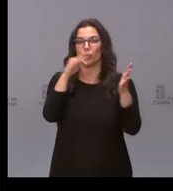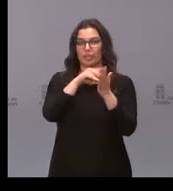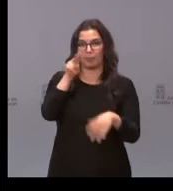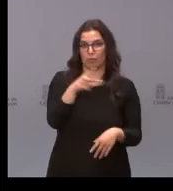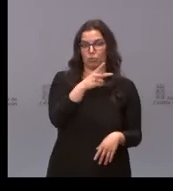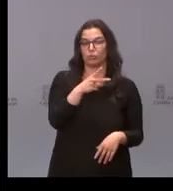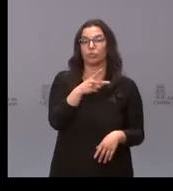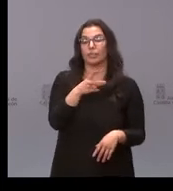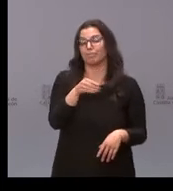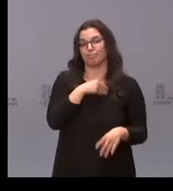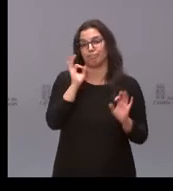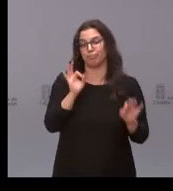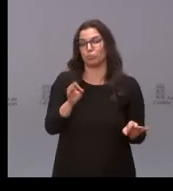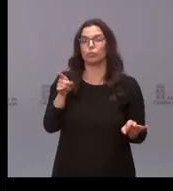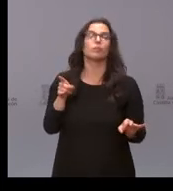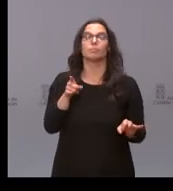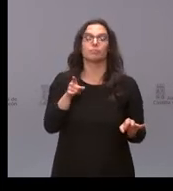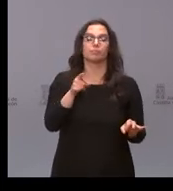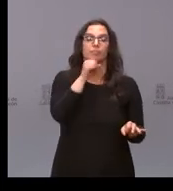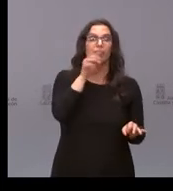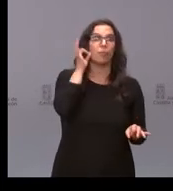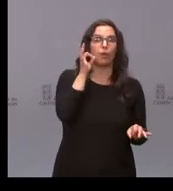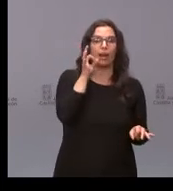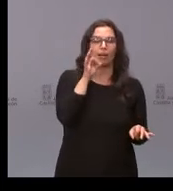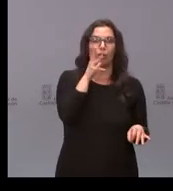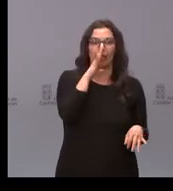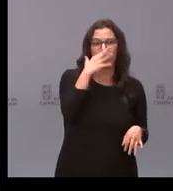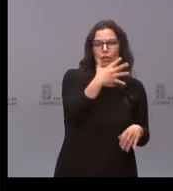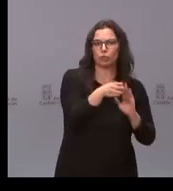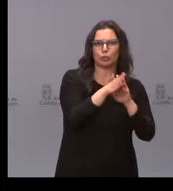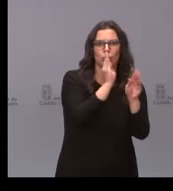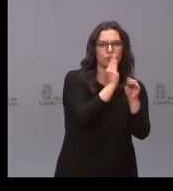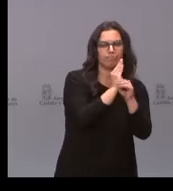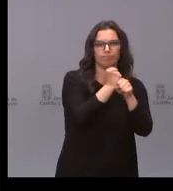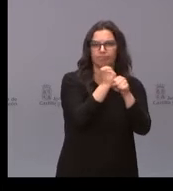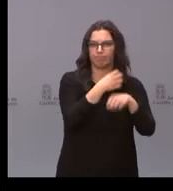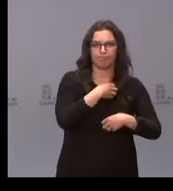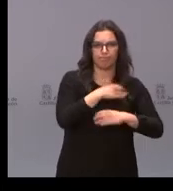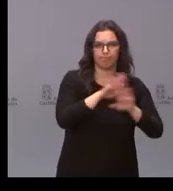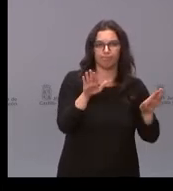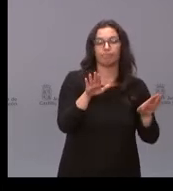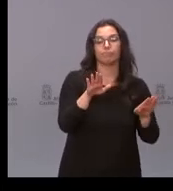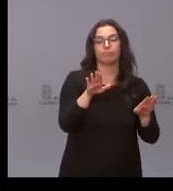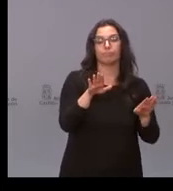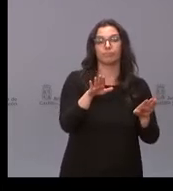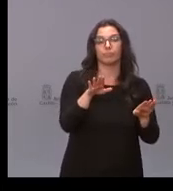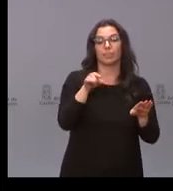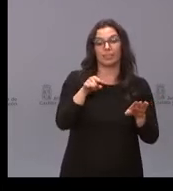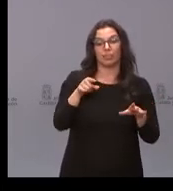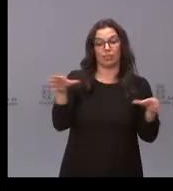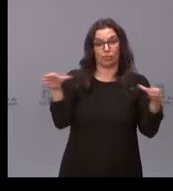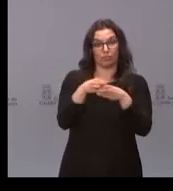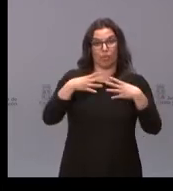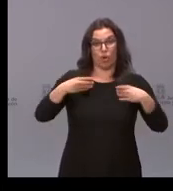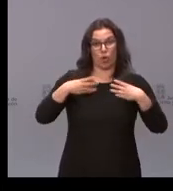que por desgracia no puede mantener en los próximos cinco años de actividad y esa actividad de esta explotación de ganado bovino